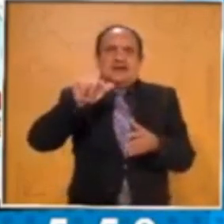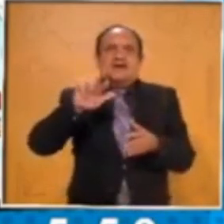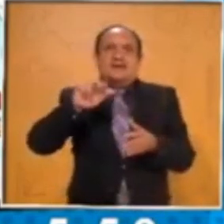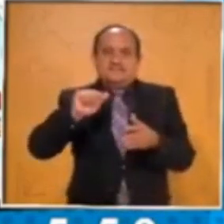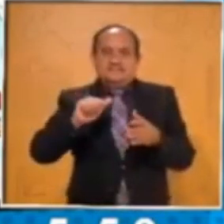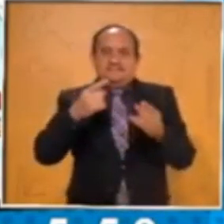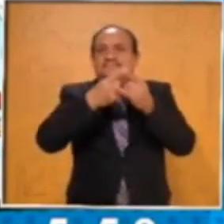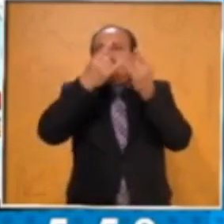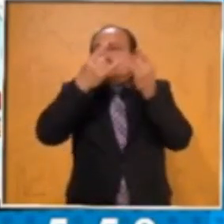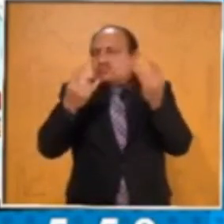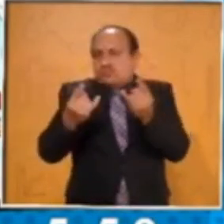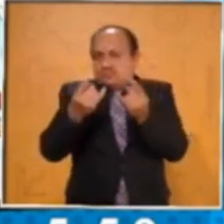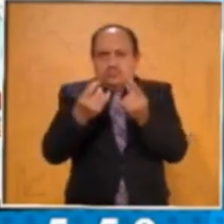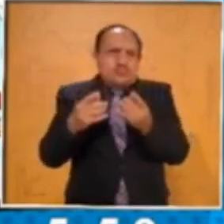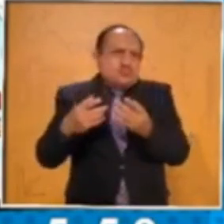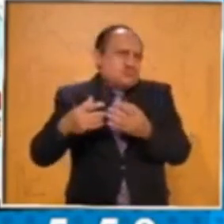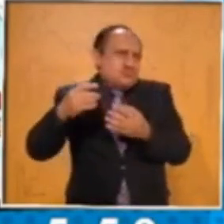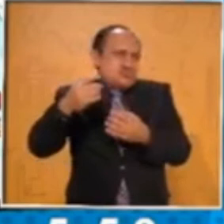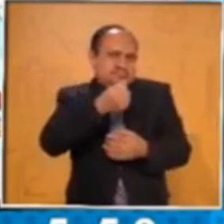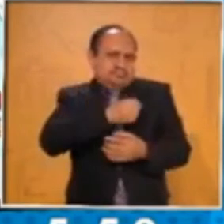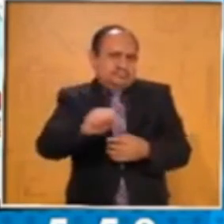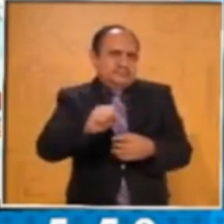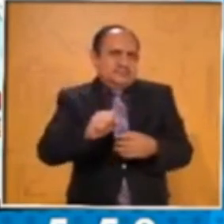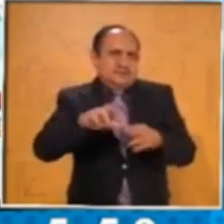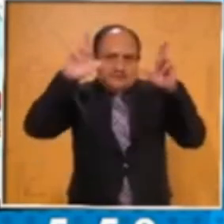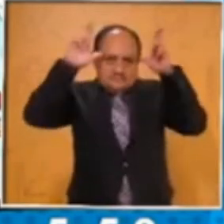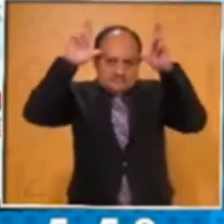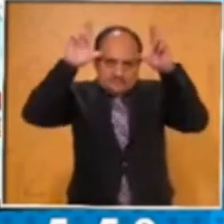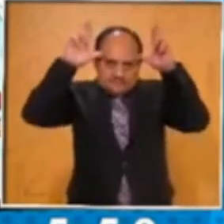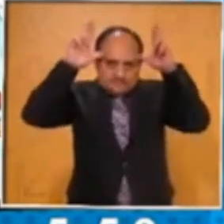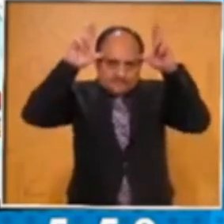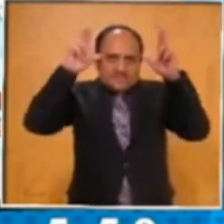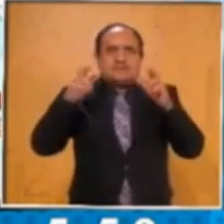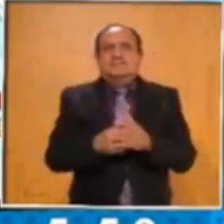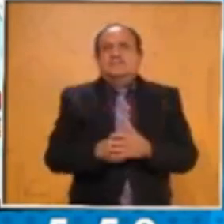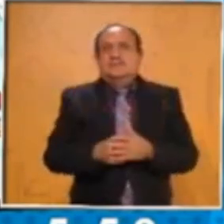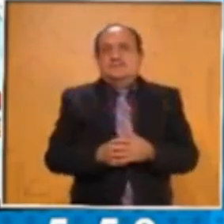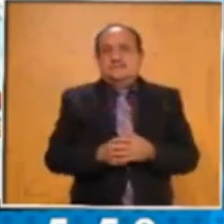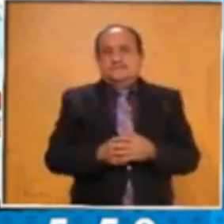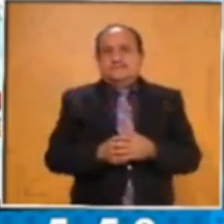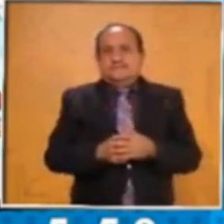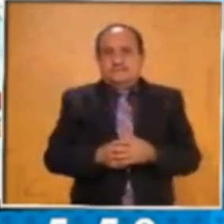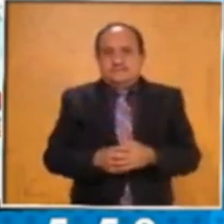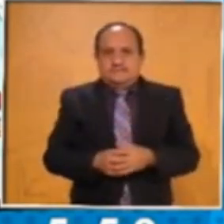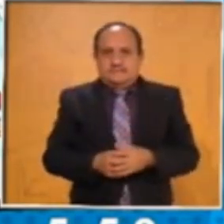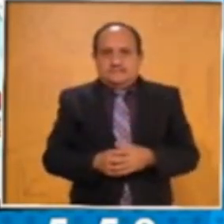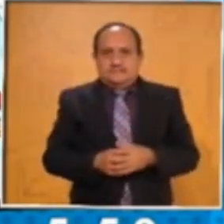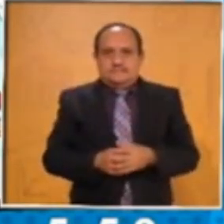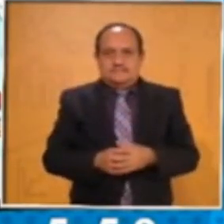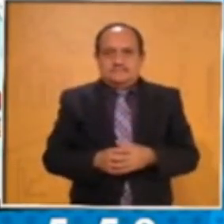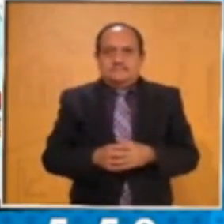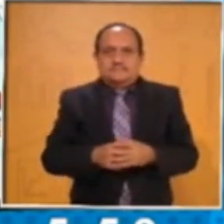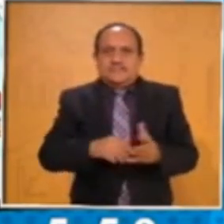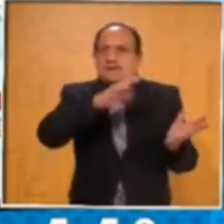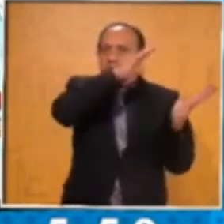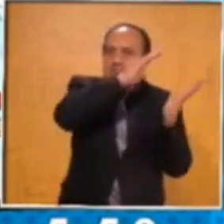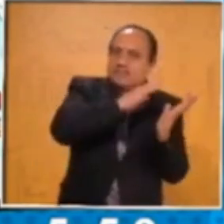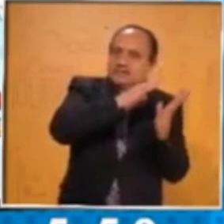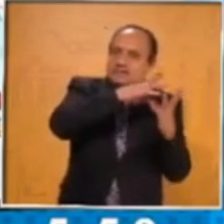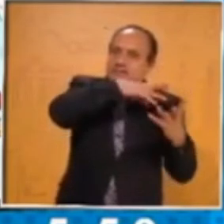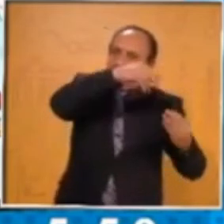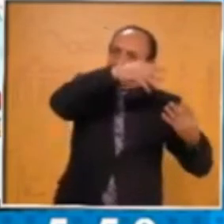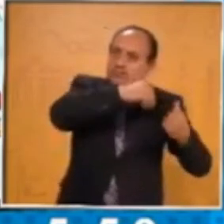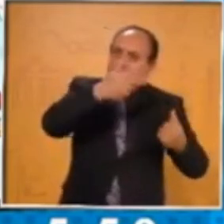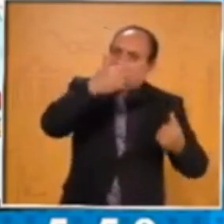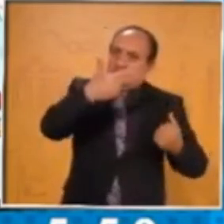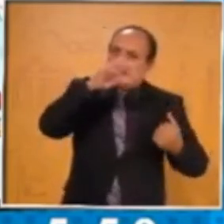es un cuento clásico. El conejo y la liebre, otro que es un cuento clásico, una fábula clásica. El almohadón de plumas de Horacio Quiroga,